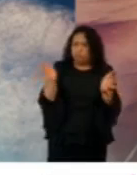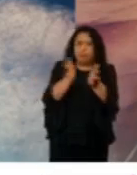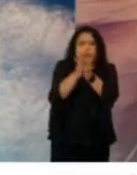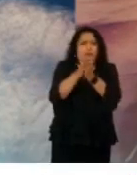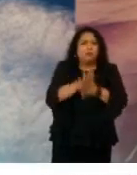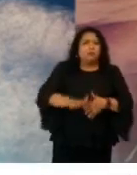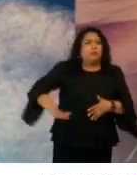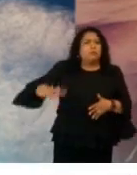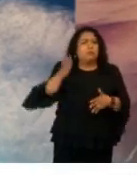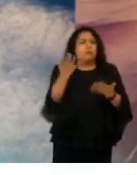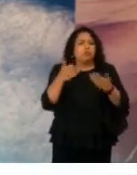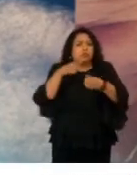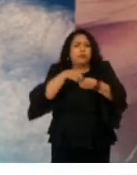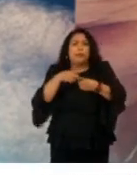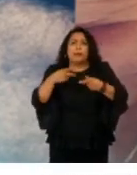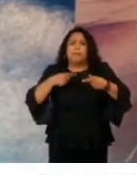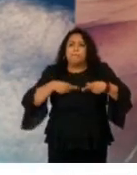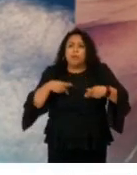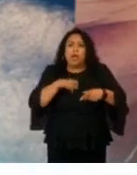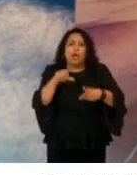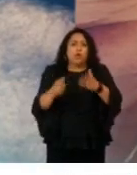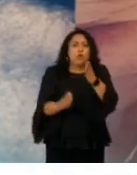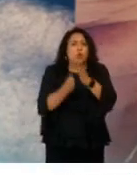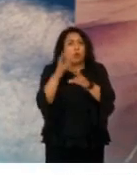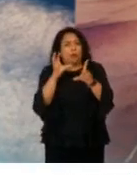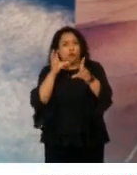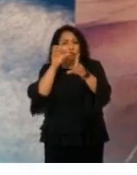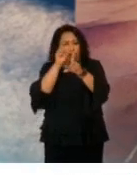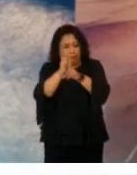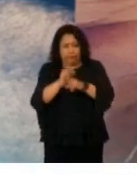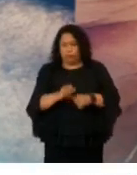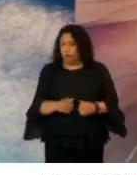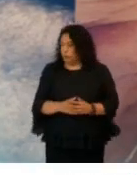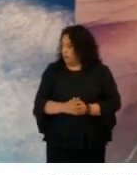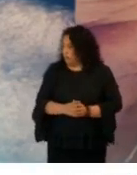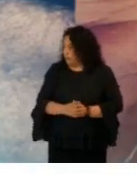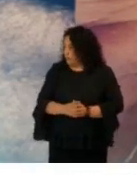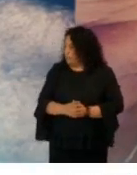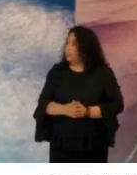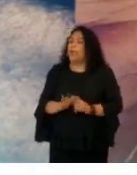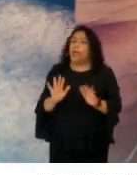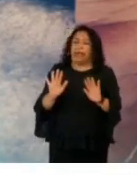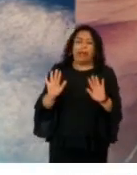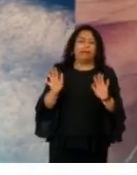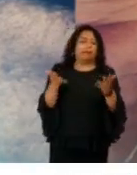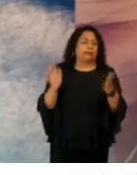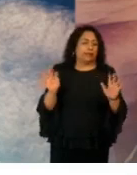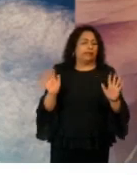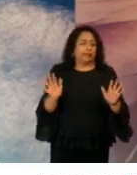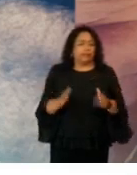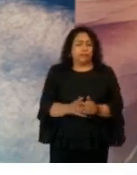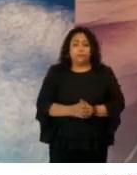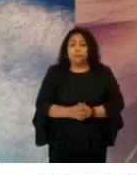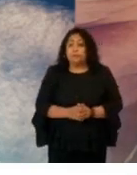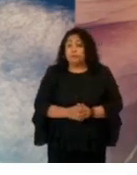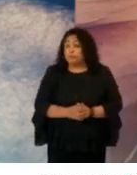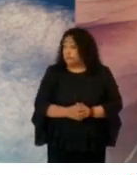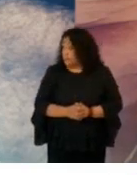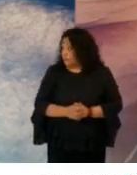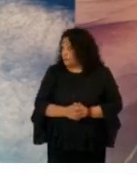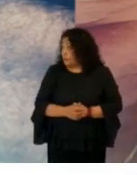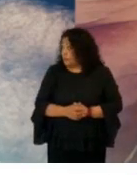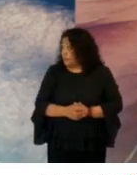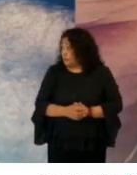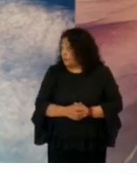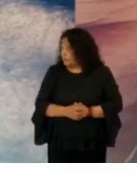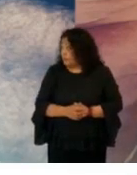sociedad derivado de estos nuevos retos, ¿no? Fantástico. Ya. Voy a hacer un